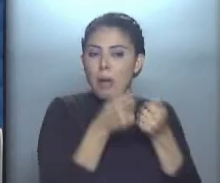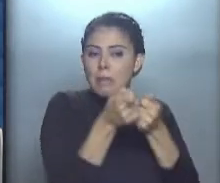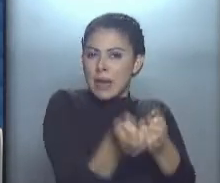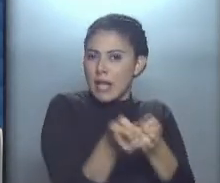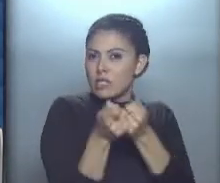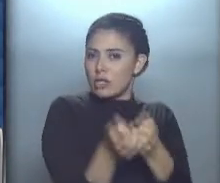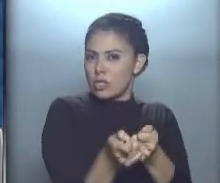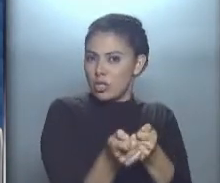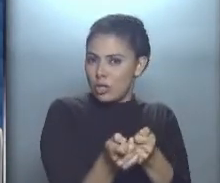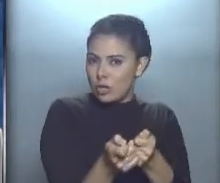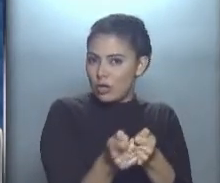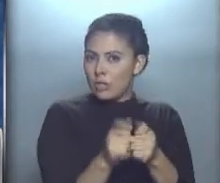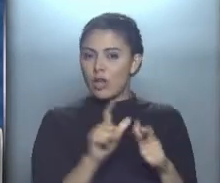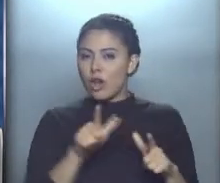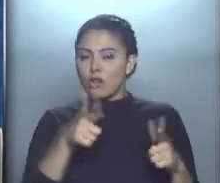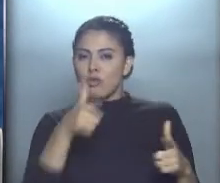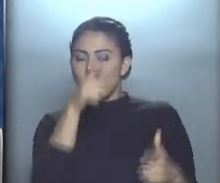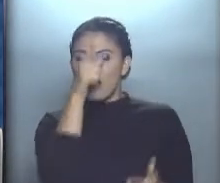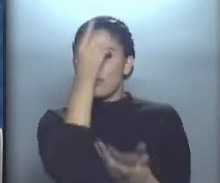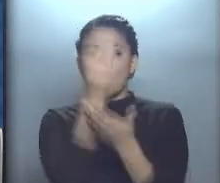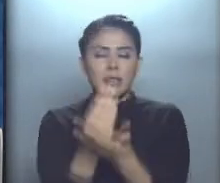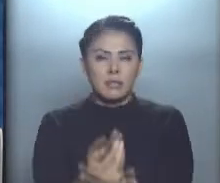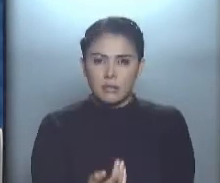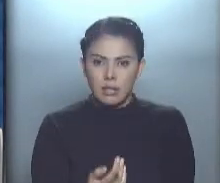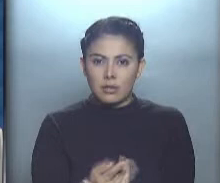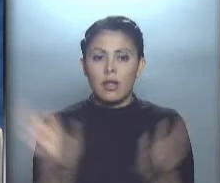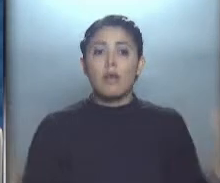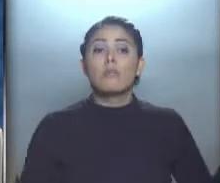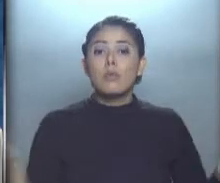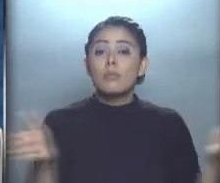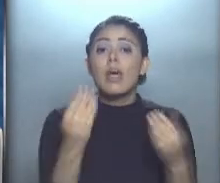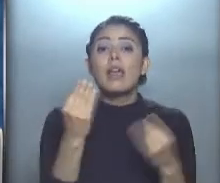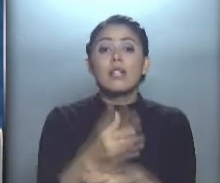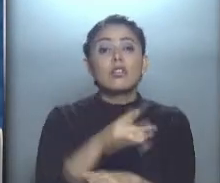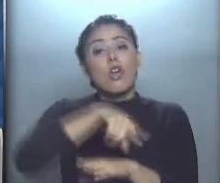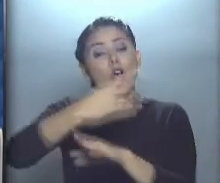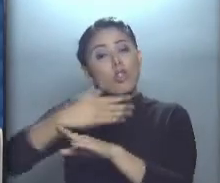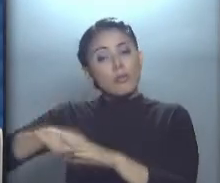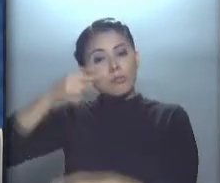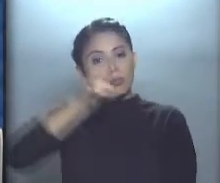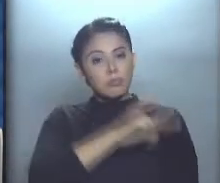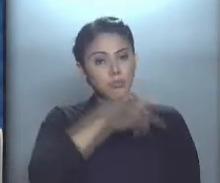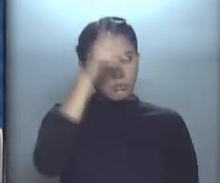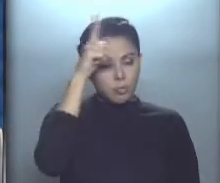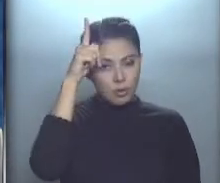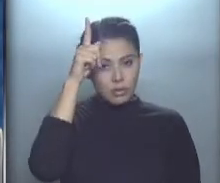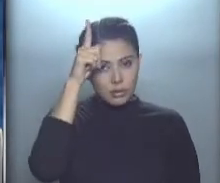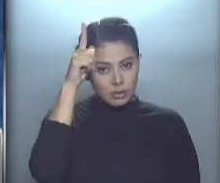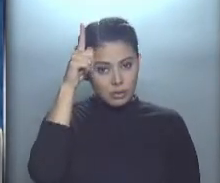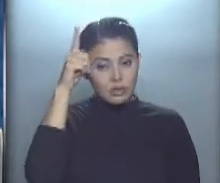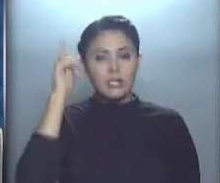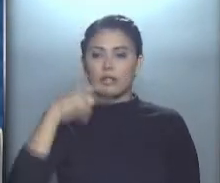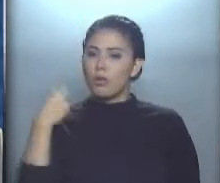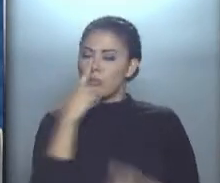tendencia anárquica, sin unificación de personería, promovida por subalternos que generaban